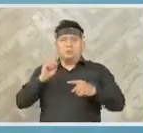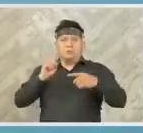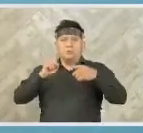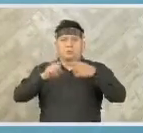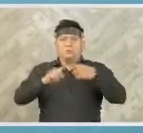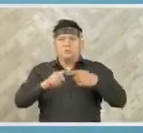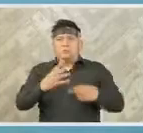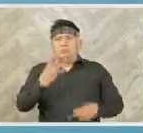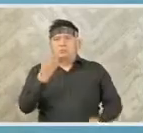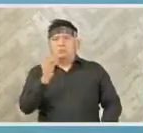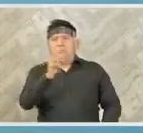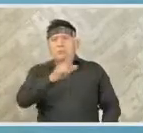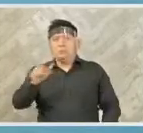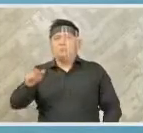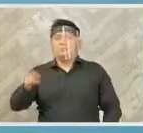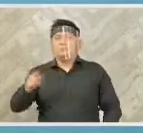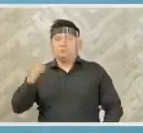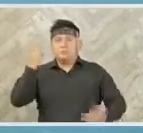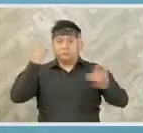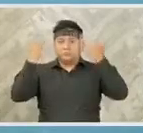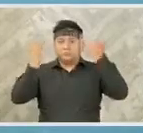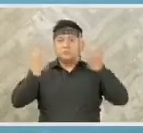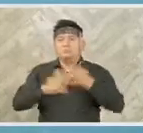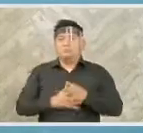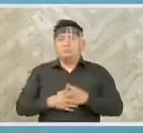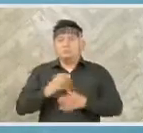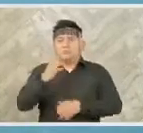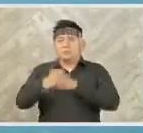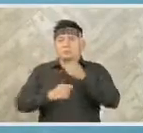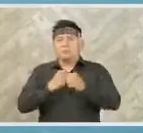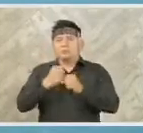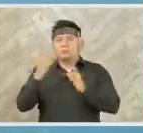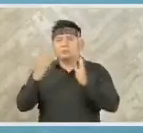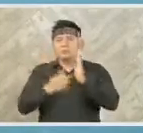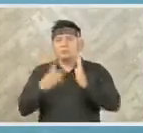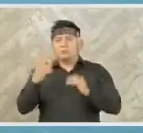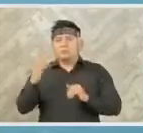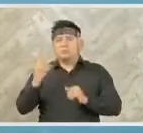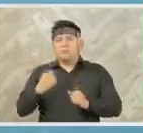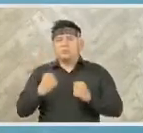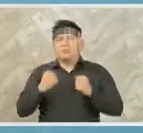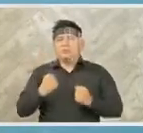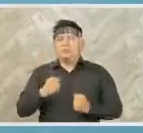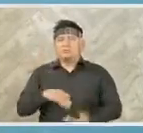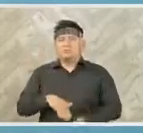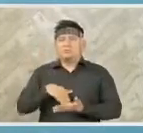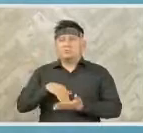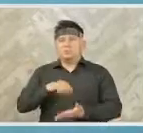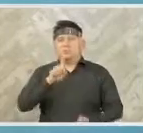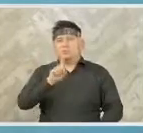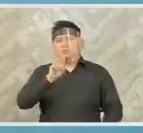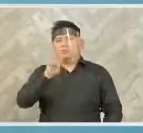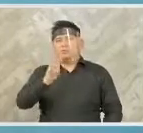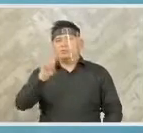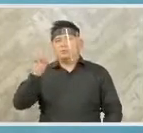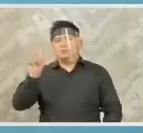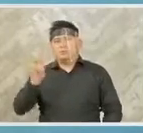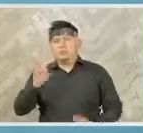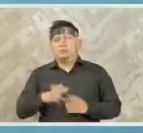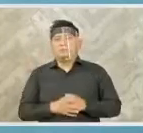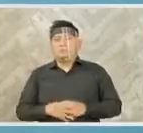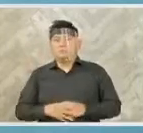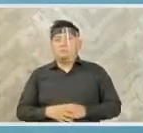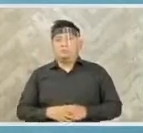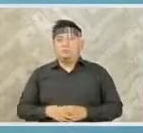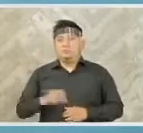o de 40 iniciativas productivas individuales para el año 2020, logramos fortalecer 187. Es decir, que logramos